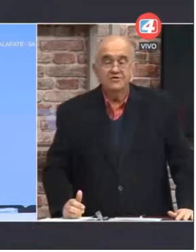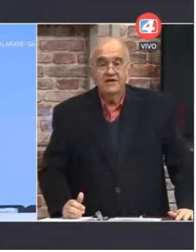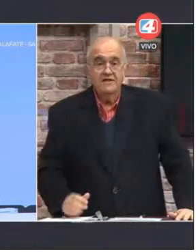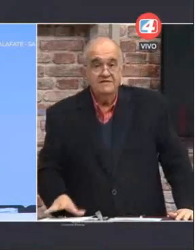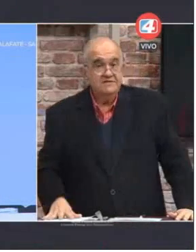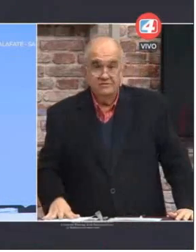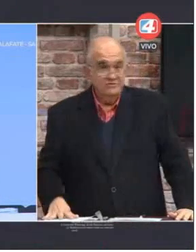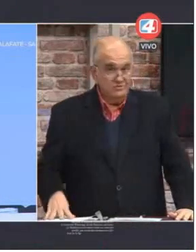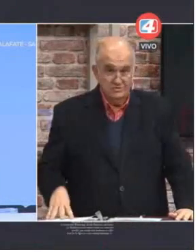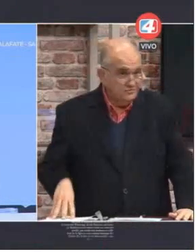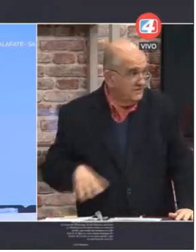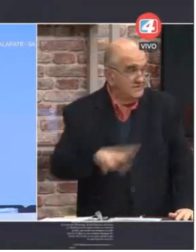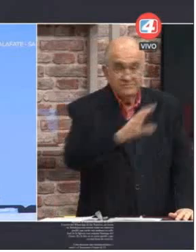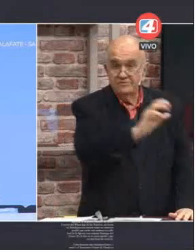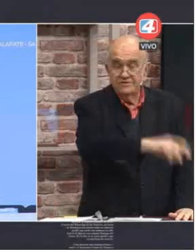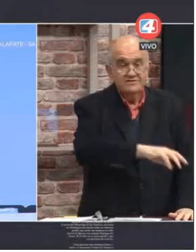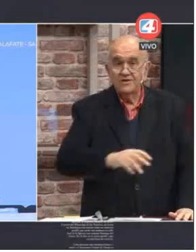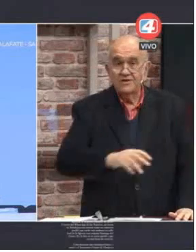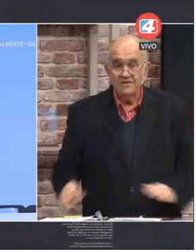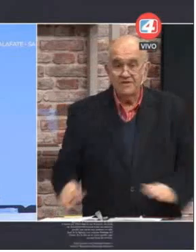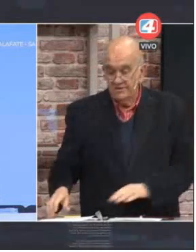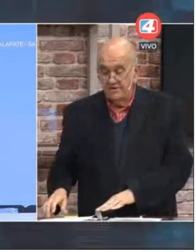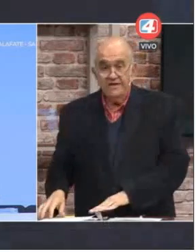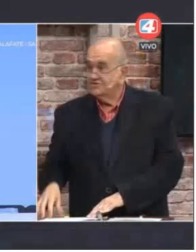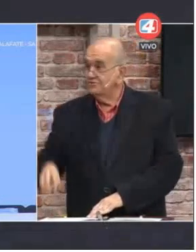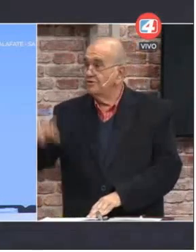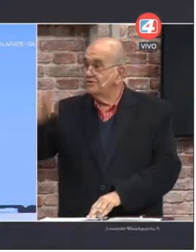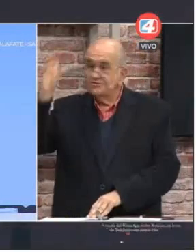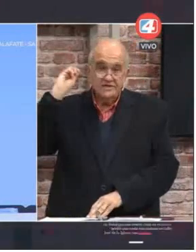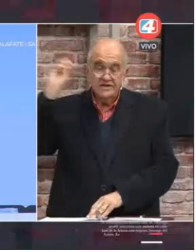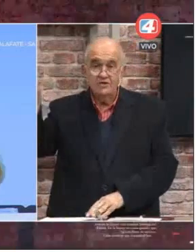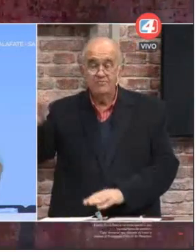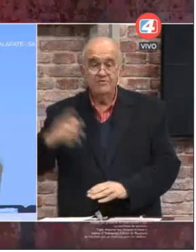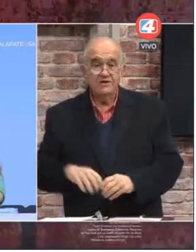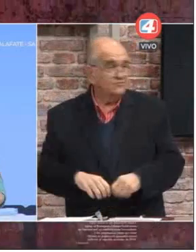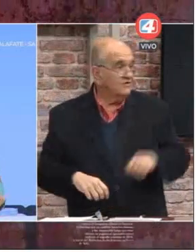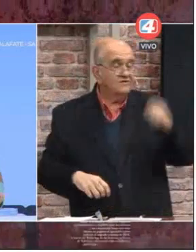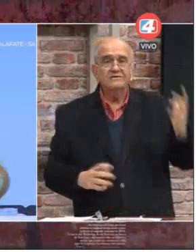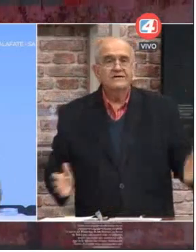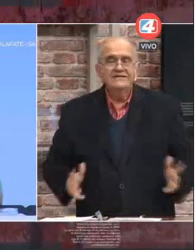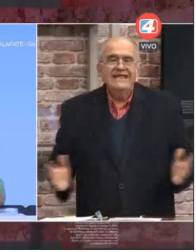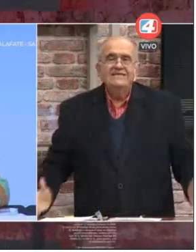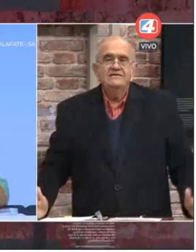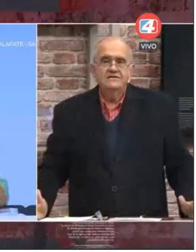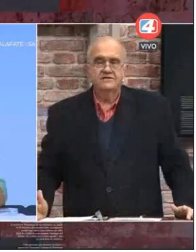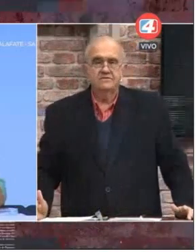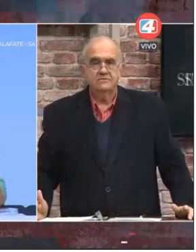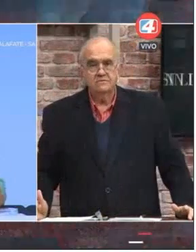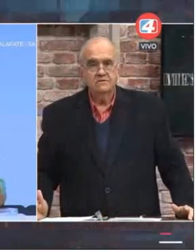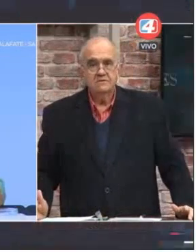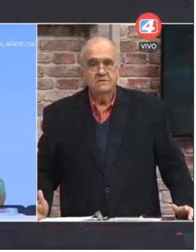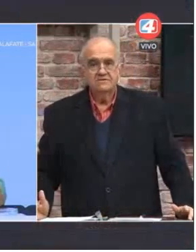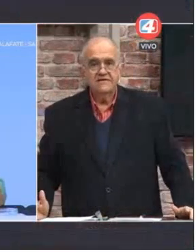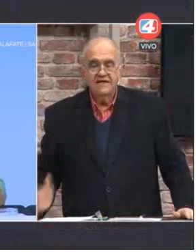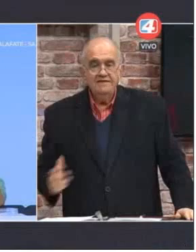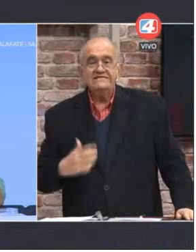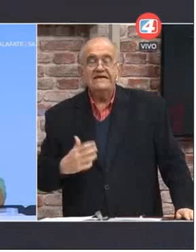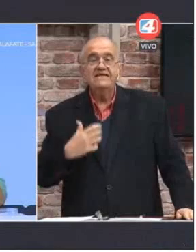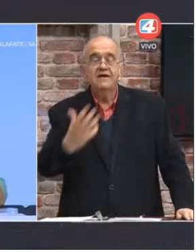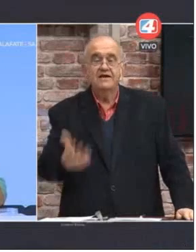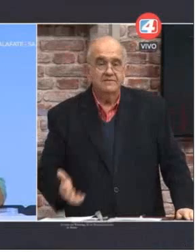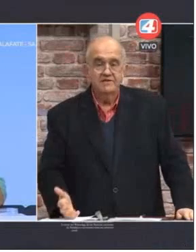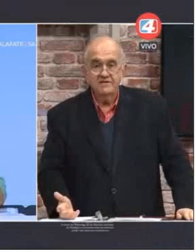pero nadie dice no yo nos robéis jon eso no era mío esos bolsos que tenían los pe no eran nuestros y dice esto o sea